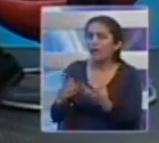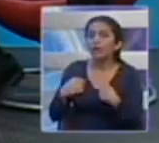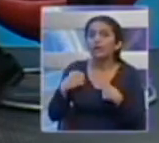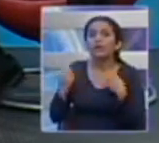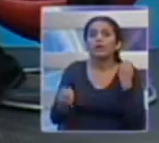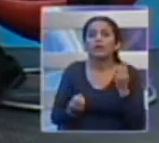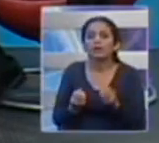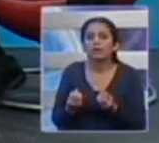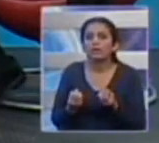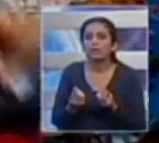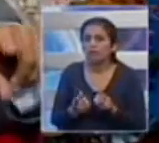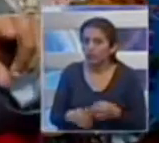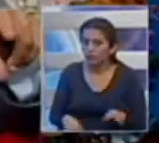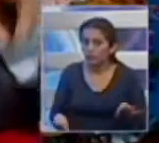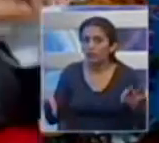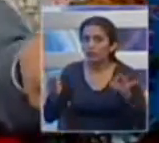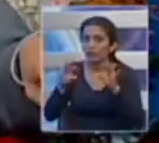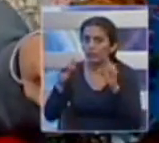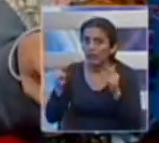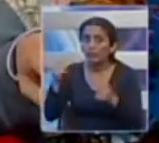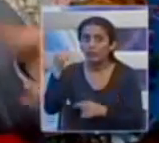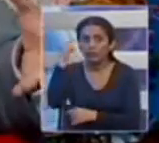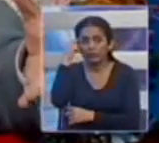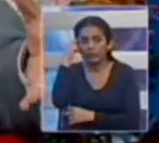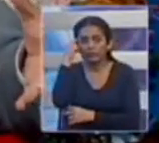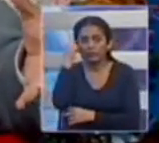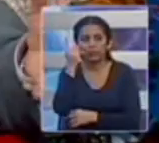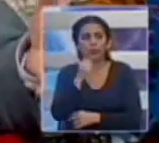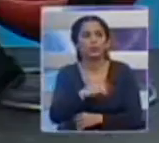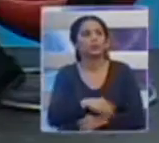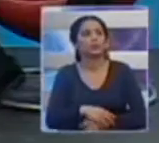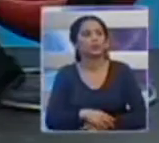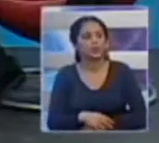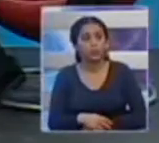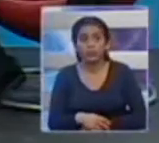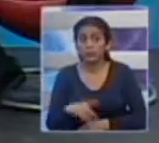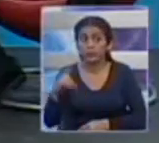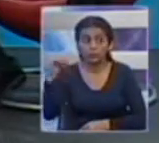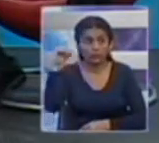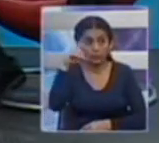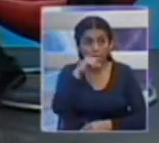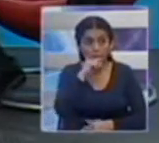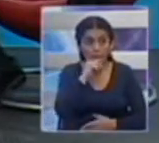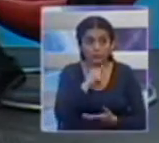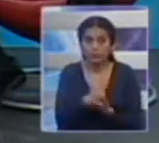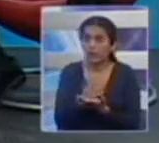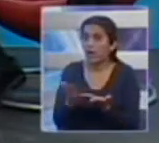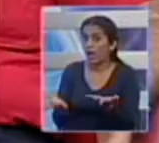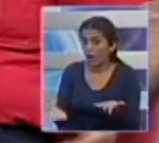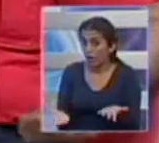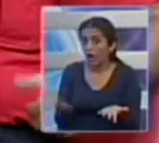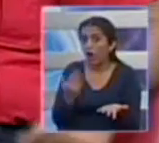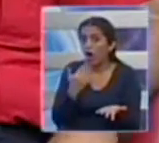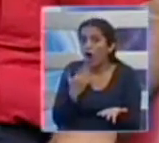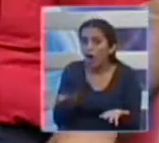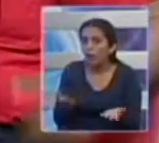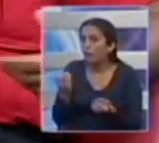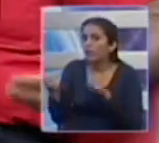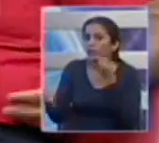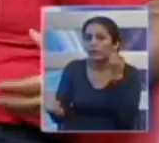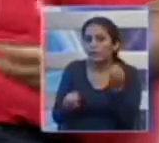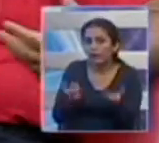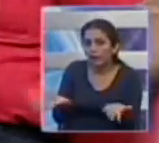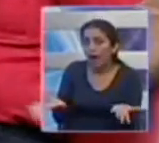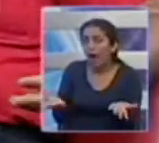petardo? En las circunstancias y en esas horas y en ese día, que es complicadísimo. Así 31 de diciembre. Es complicado movilizarse para las unidades del cuerpo de bomberos,